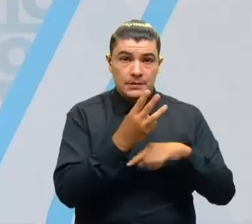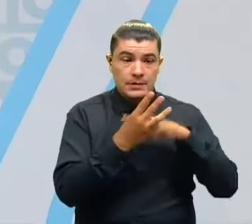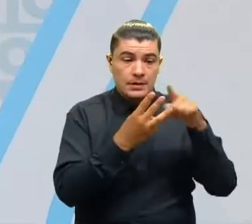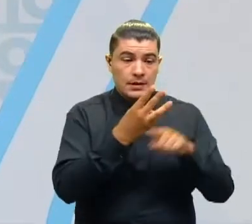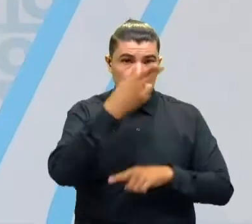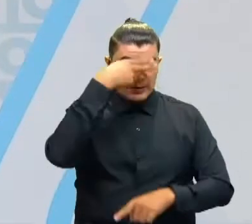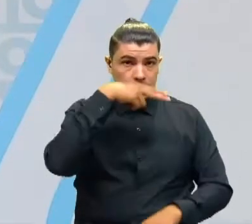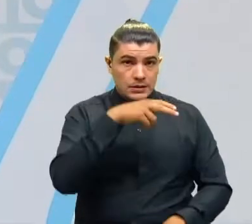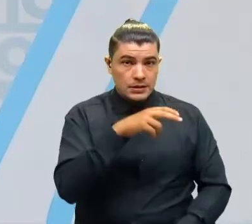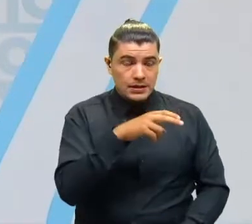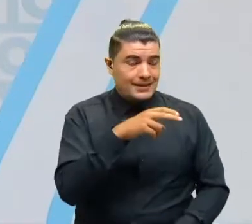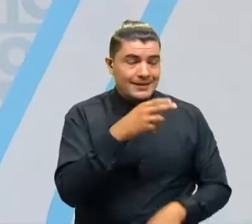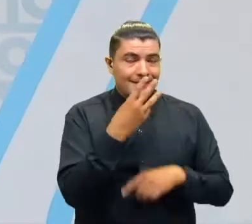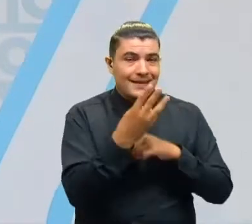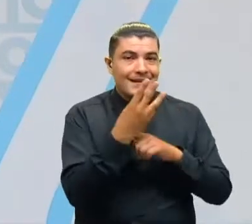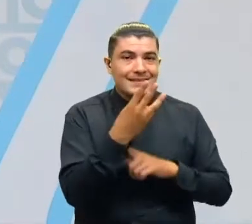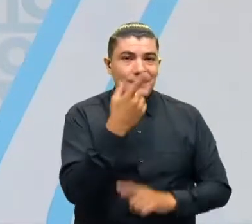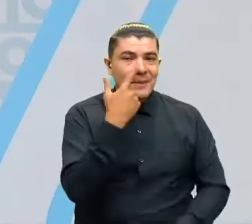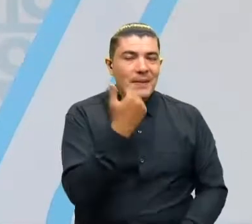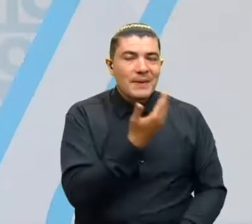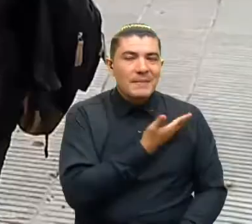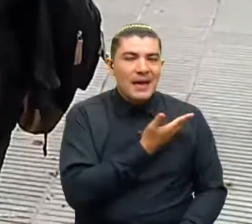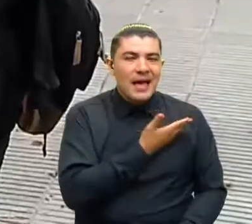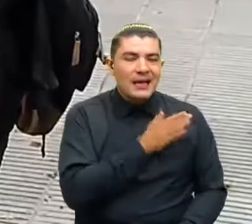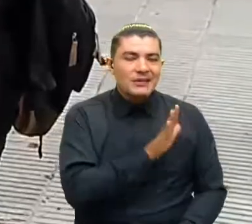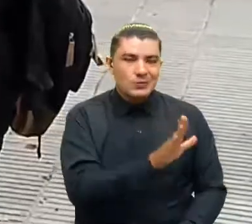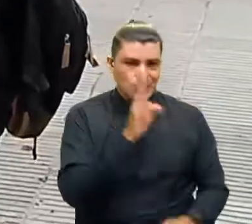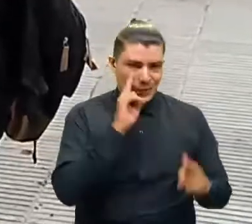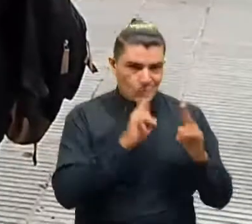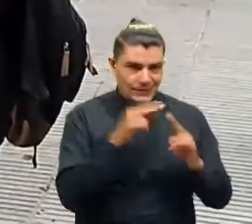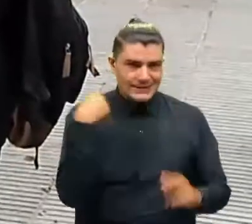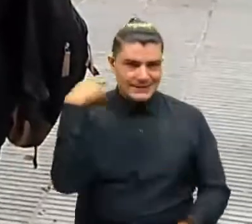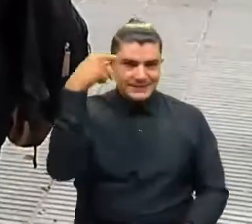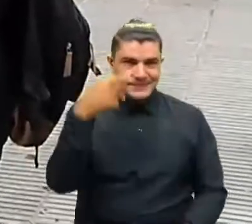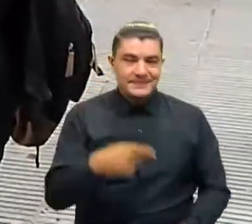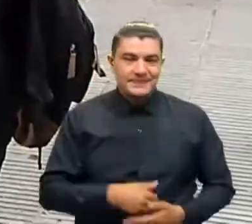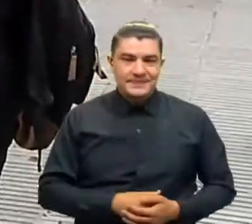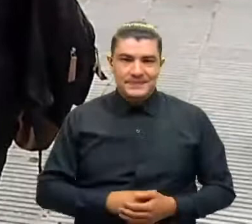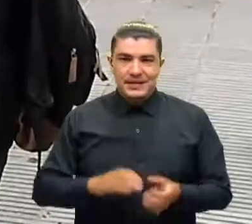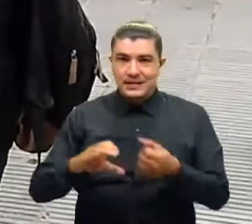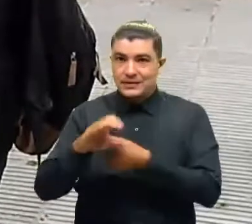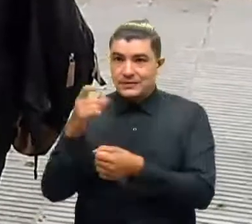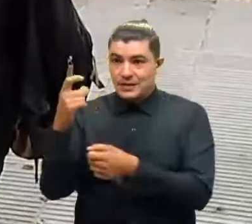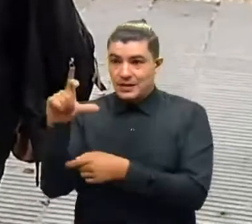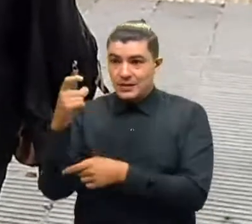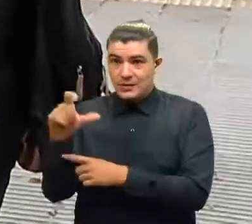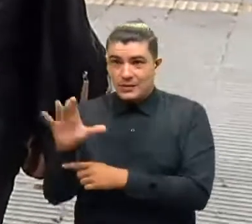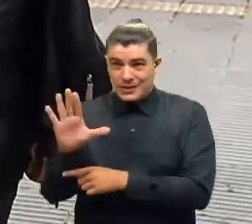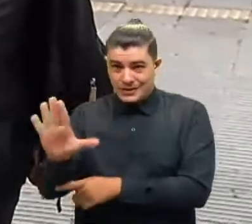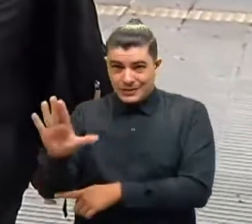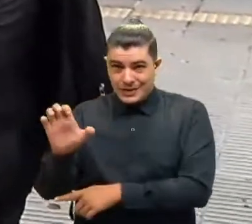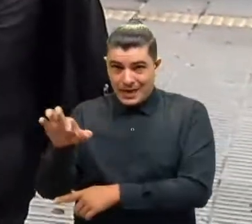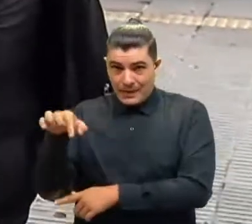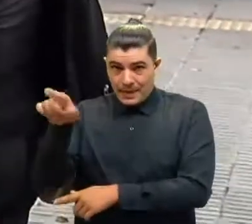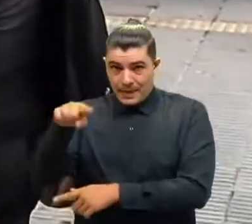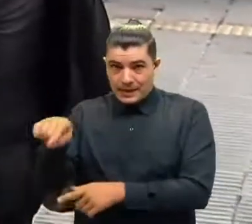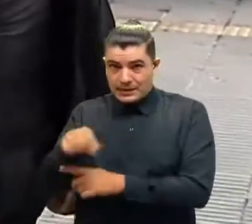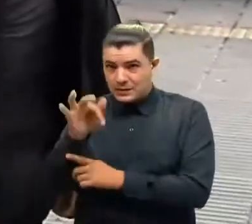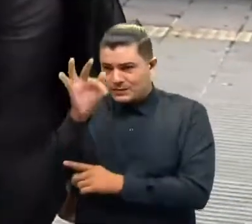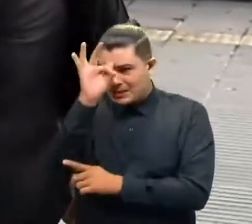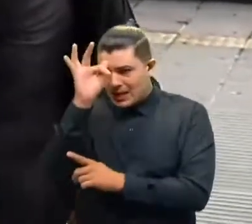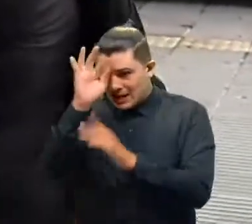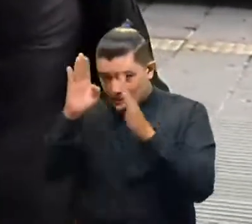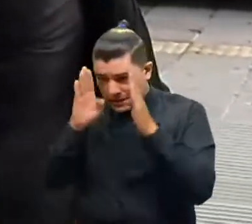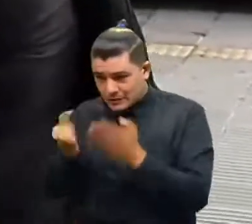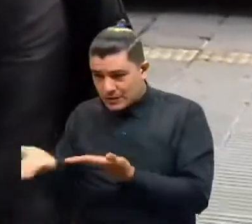EPS autoricen los tratamientos. En Cúcuta, los casos de negligencia por parte de las EPS se ha